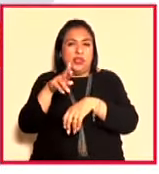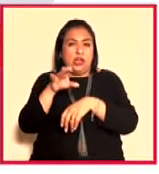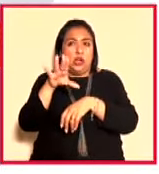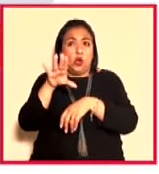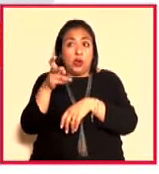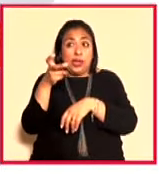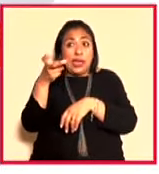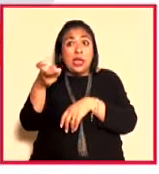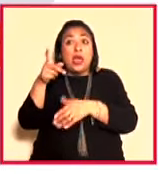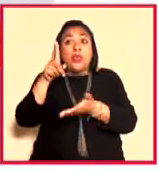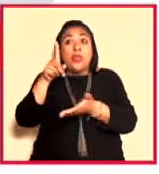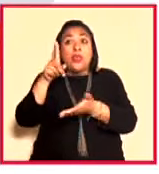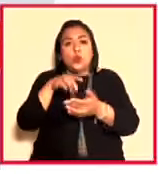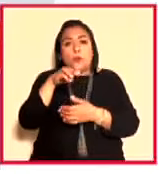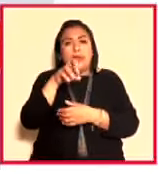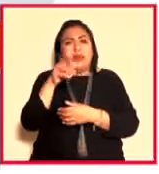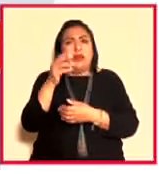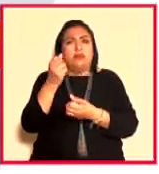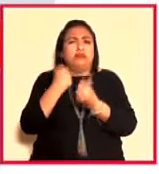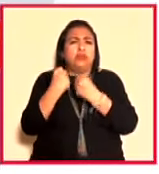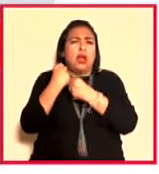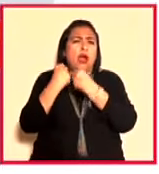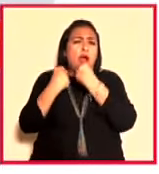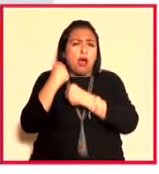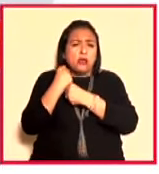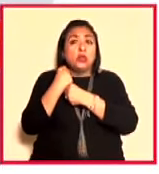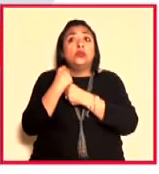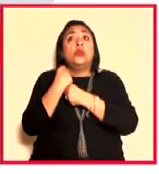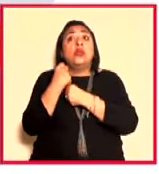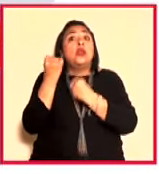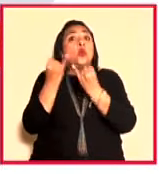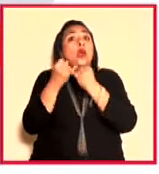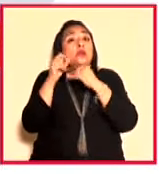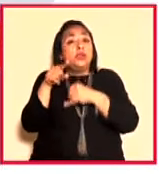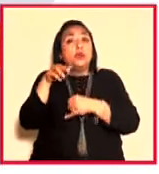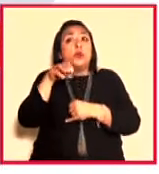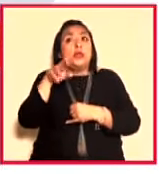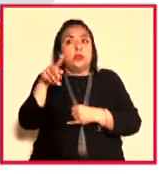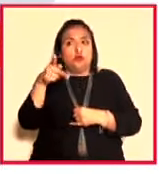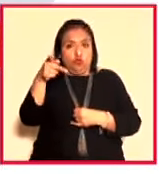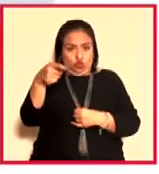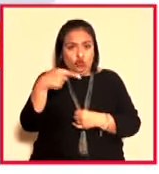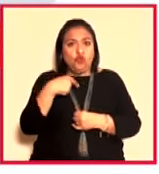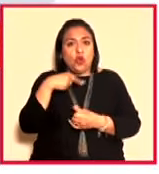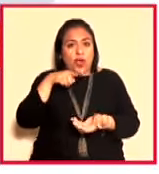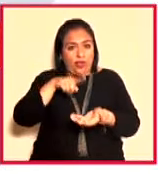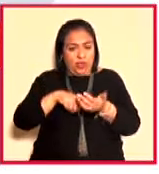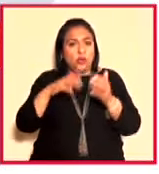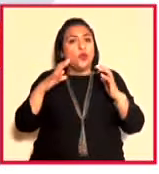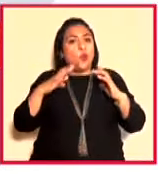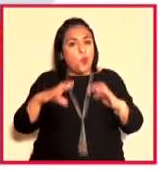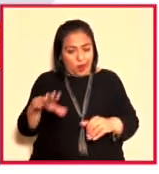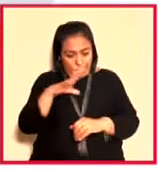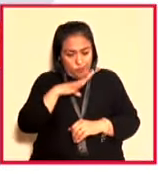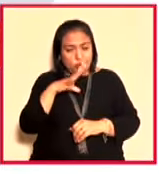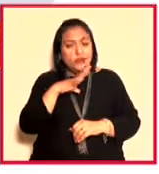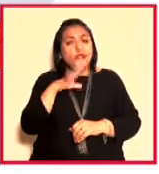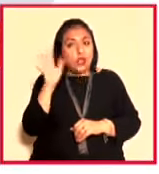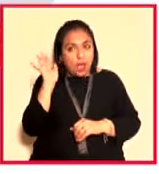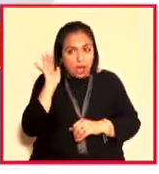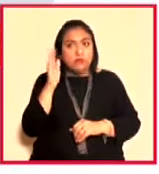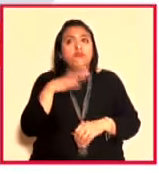porta minerales de millones de años, minerales que también llevamos usted y yo en nuestros cuerpos, y suscitamos una